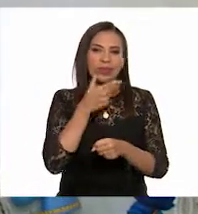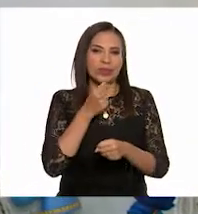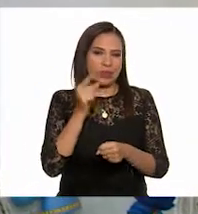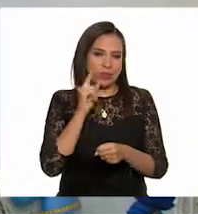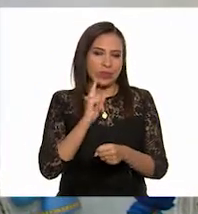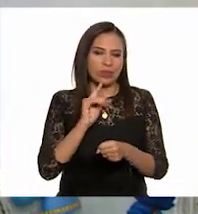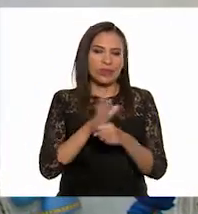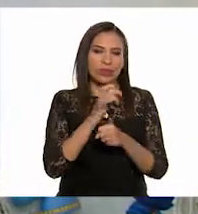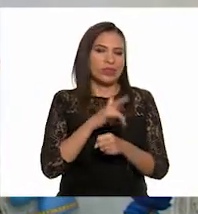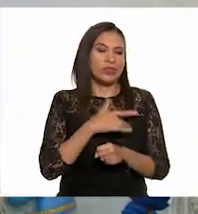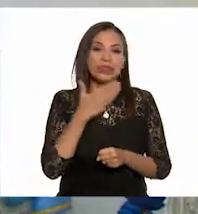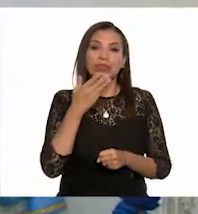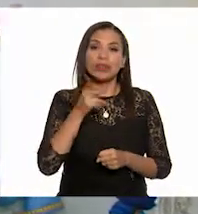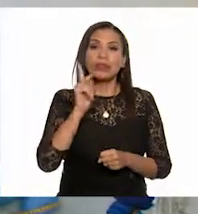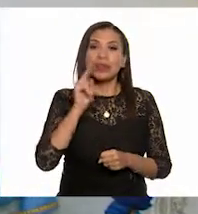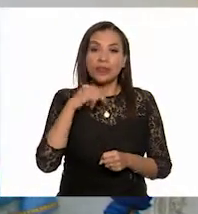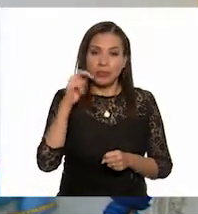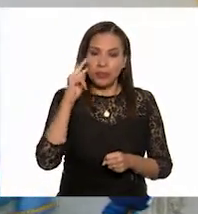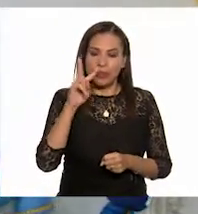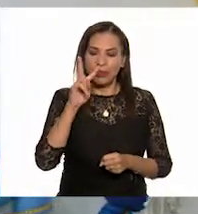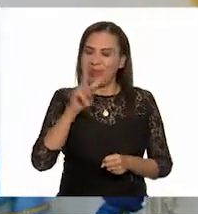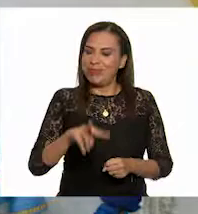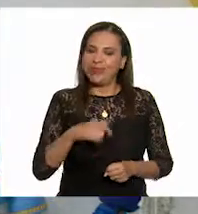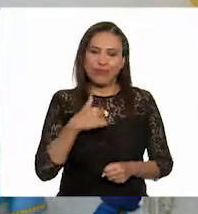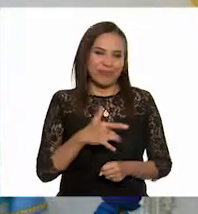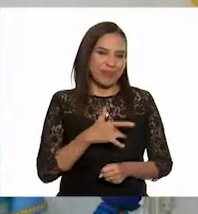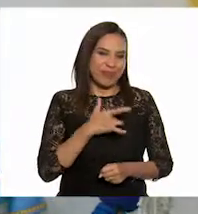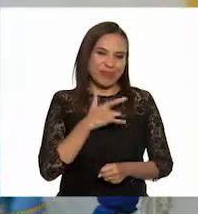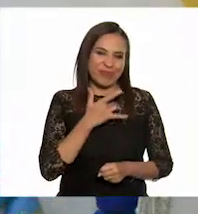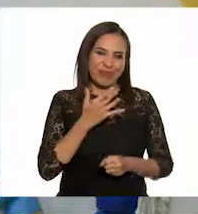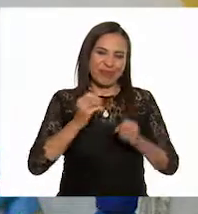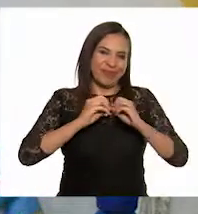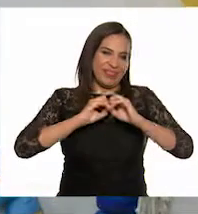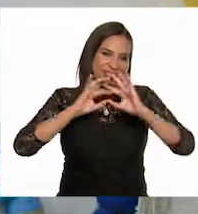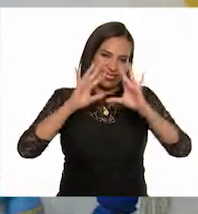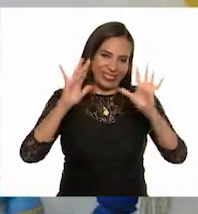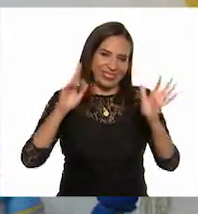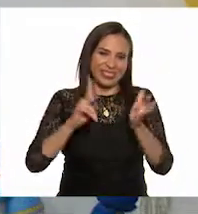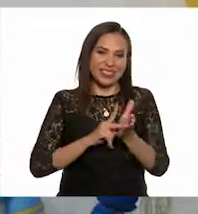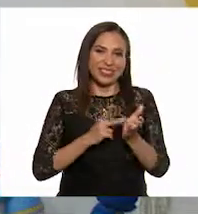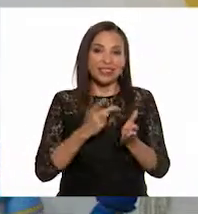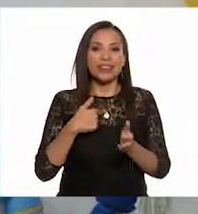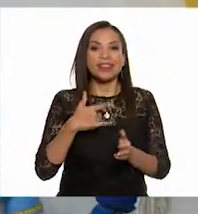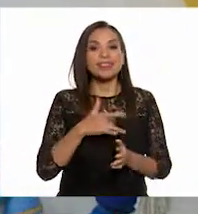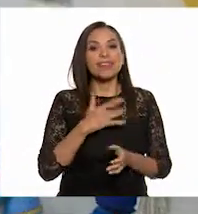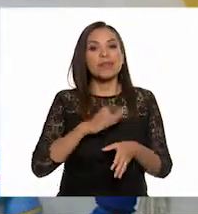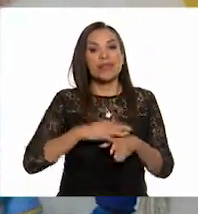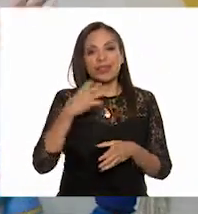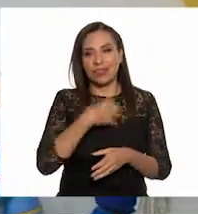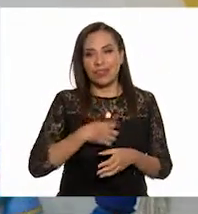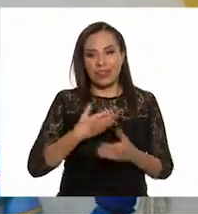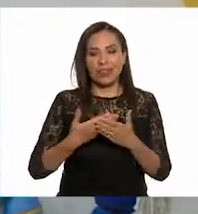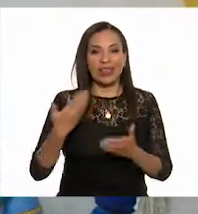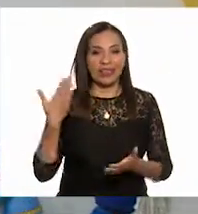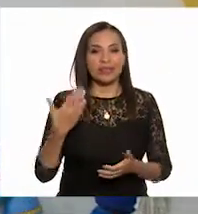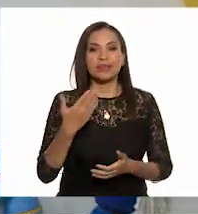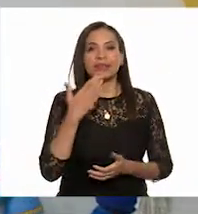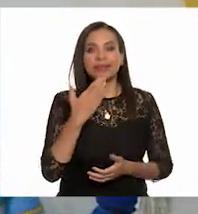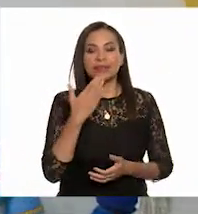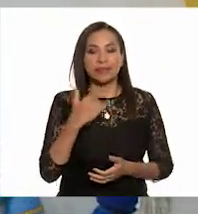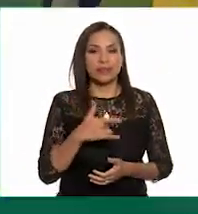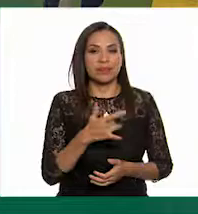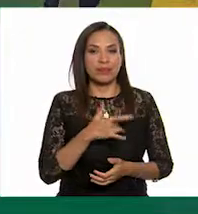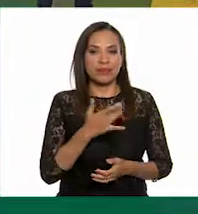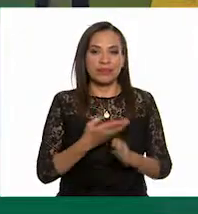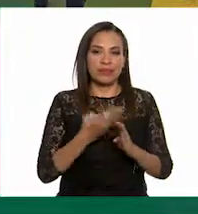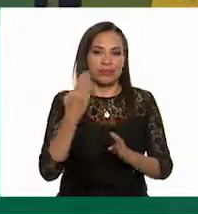y pues por eso no me siento así, pero desde que te vi, la verdad, me iluminé nuevamente y estoy más contenta que hace rato. Bueno, pues yo estoy